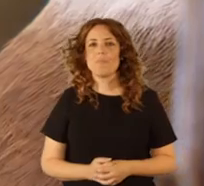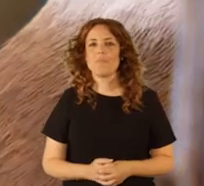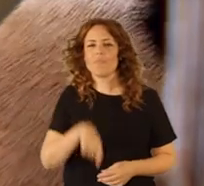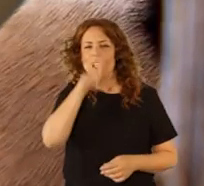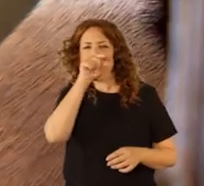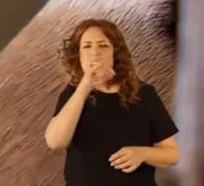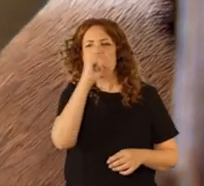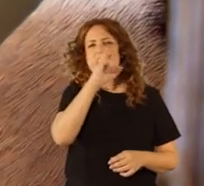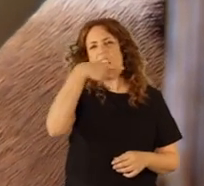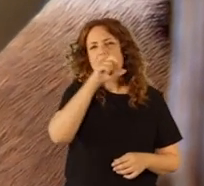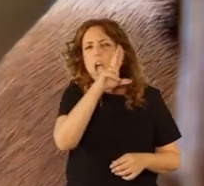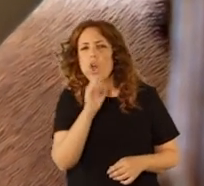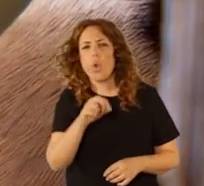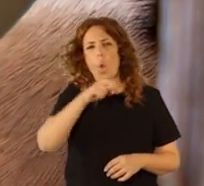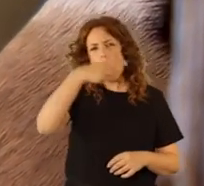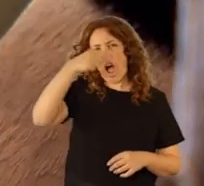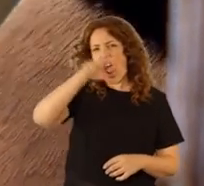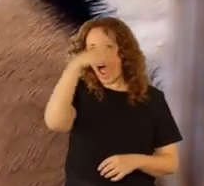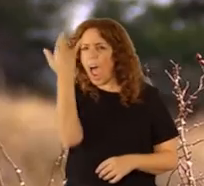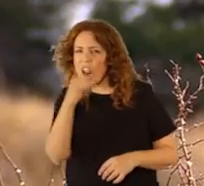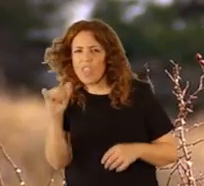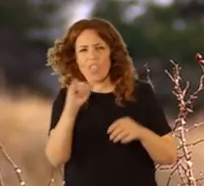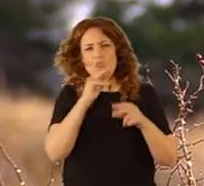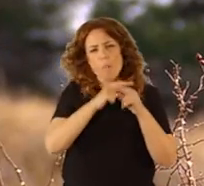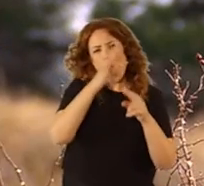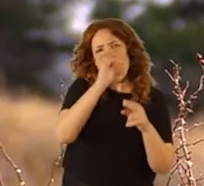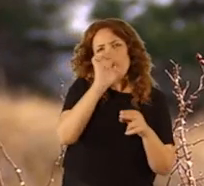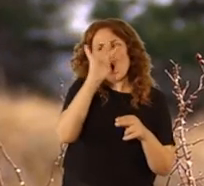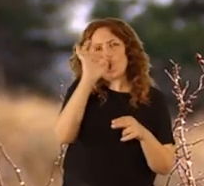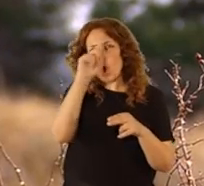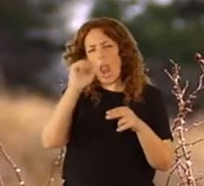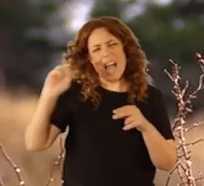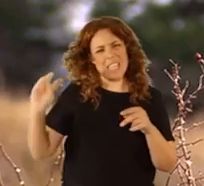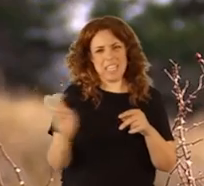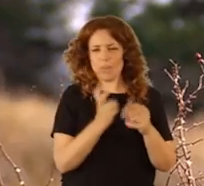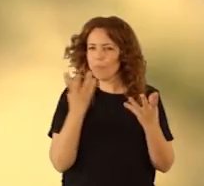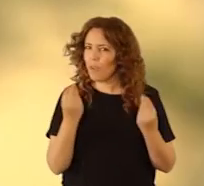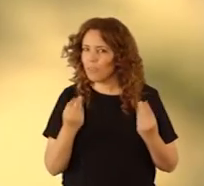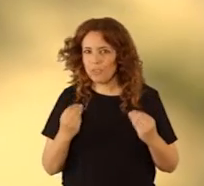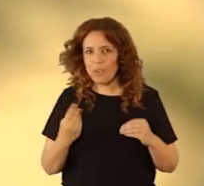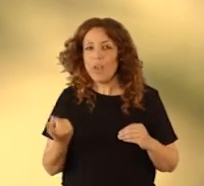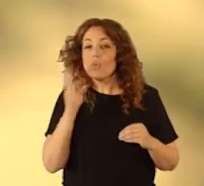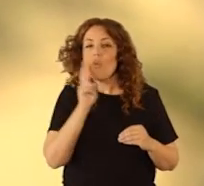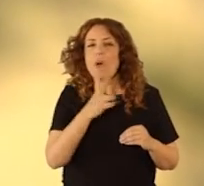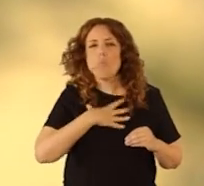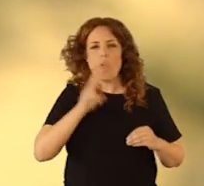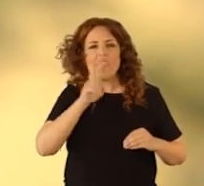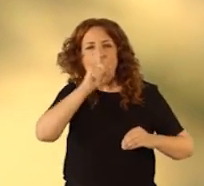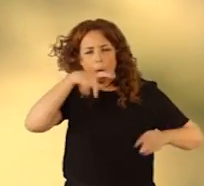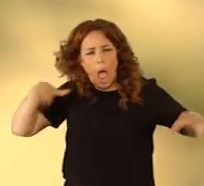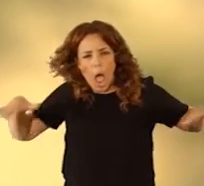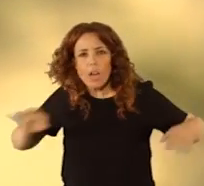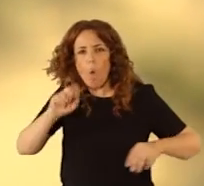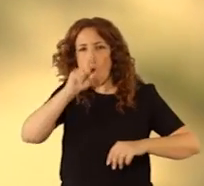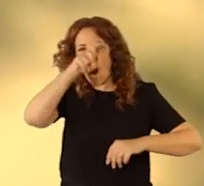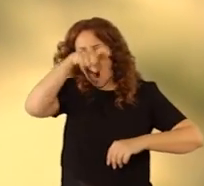primavera garzas martinetes abetas Tórtolas en los cortados es fácil observar águilas